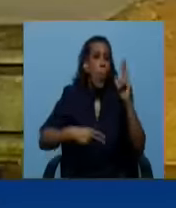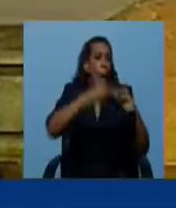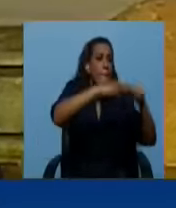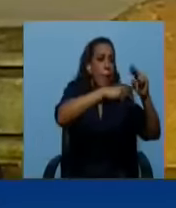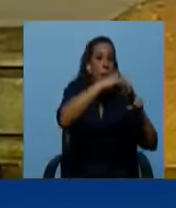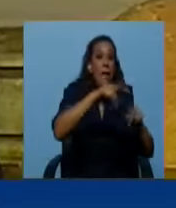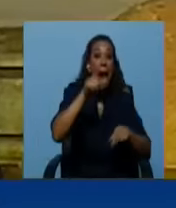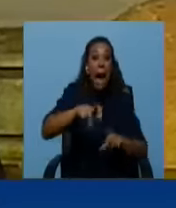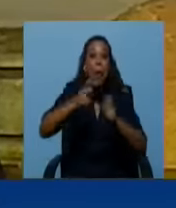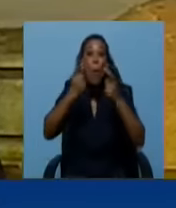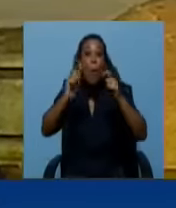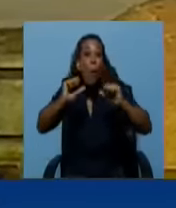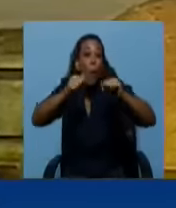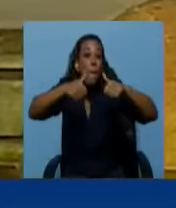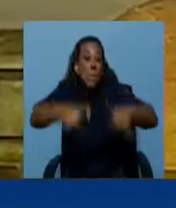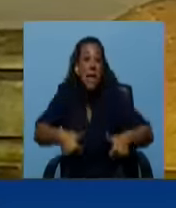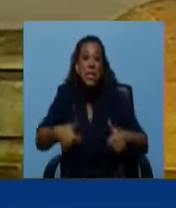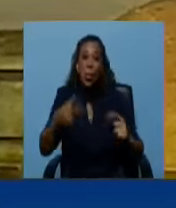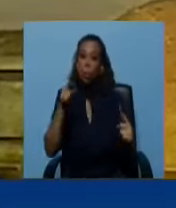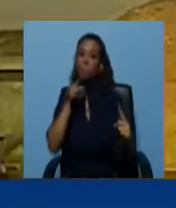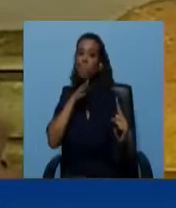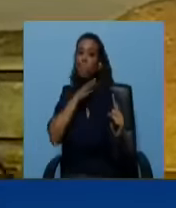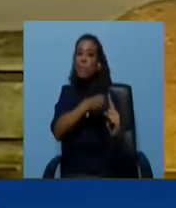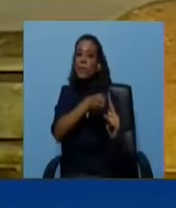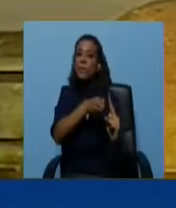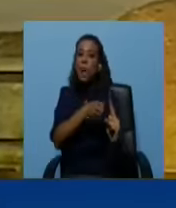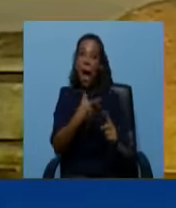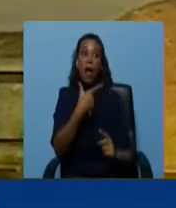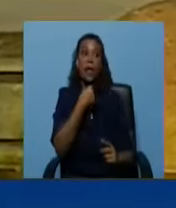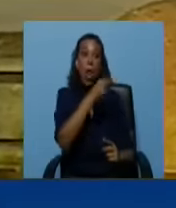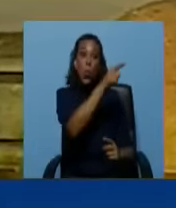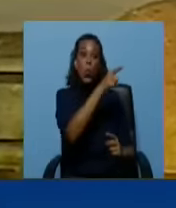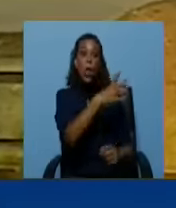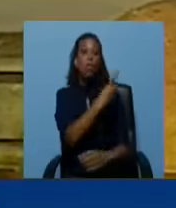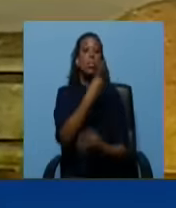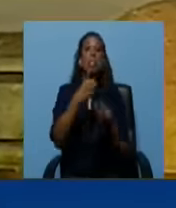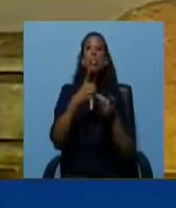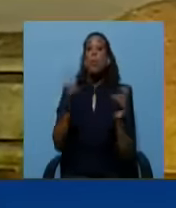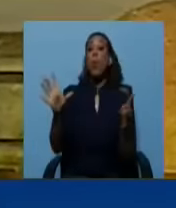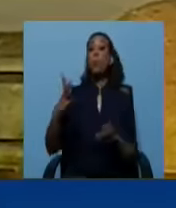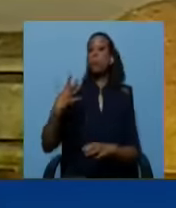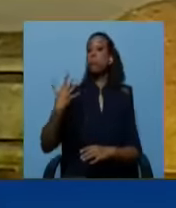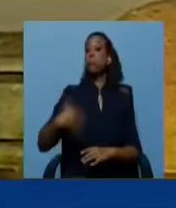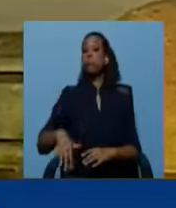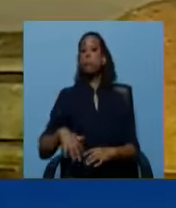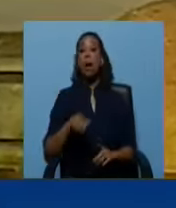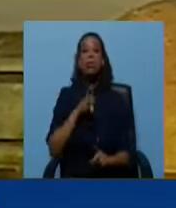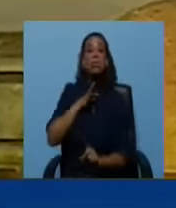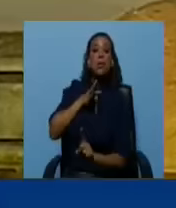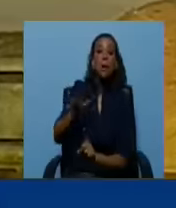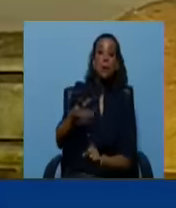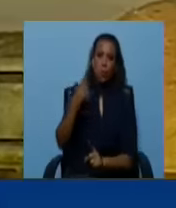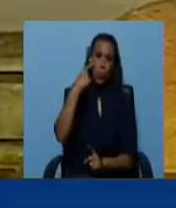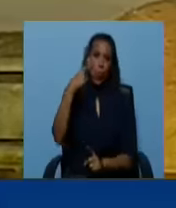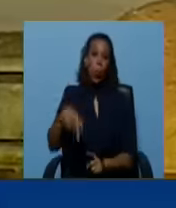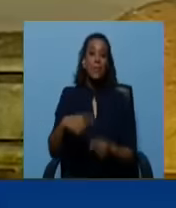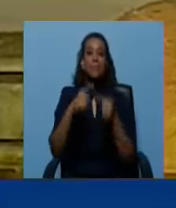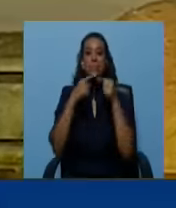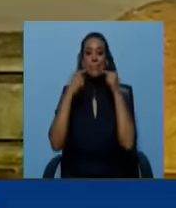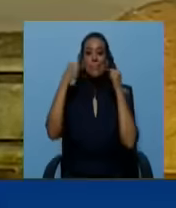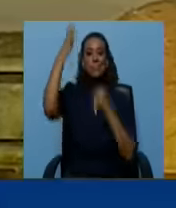Ahí empezó en escalada de manera indirecta, como le gusta hacer a los demócratas cuando están en el poder, ellos ponen una